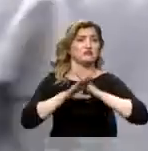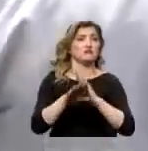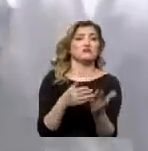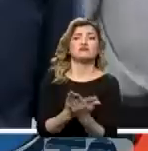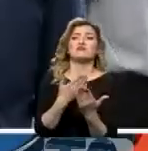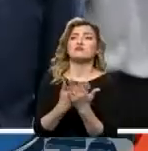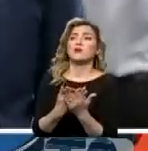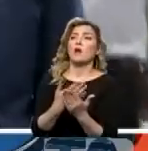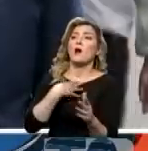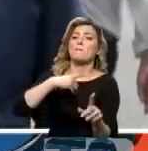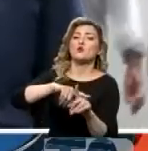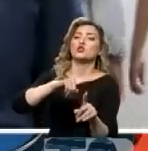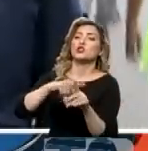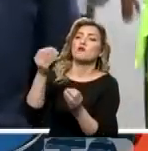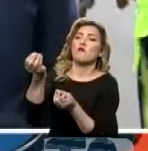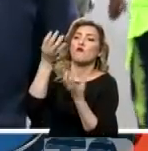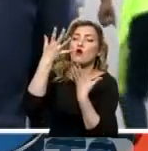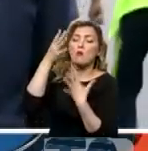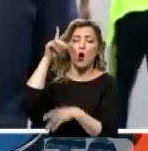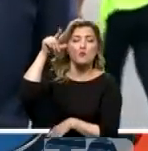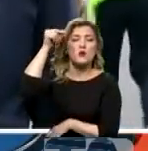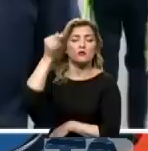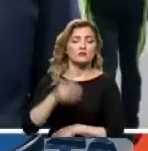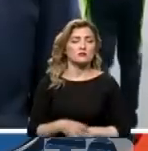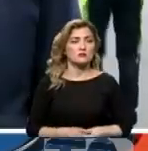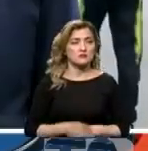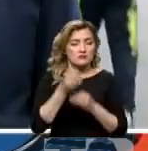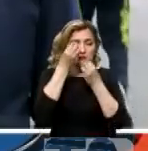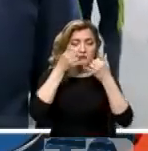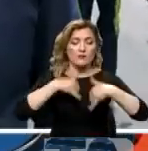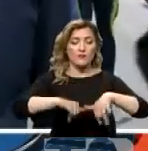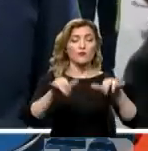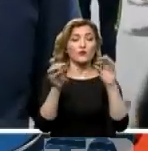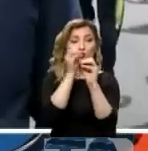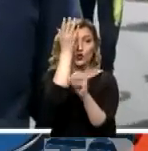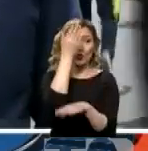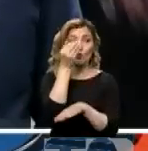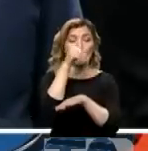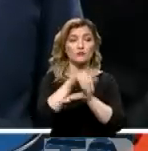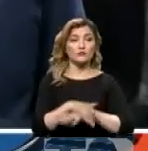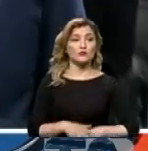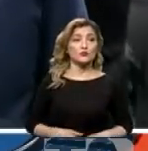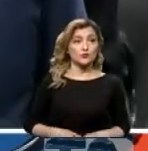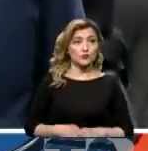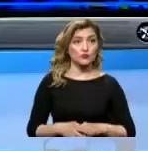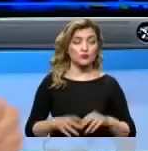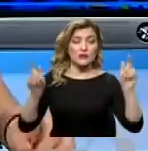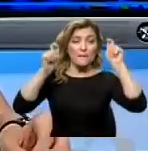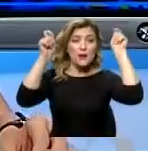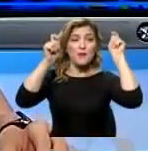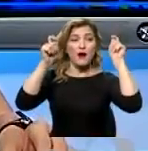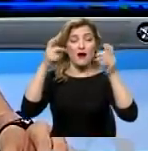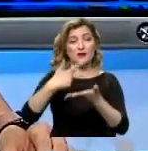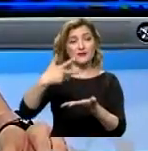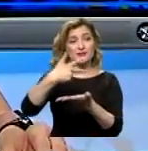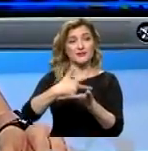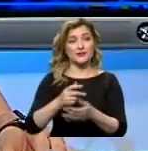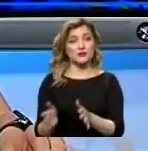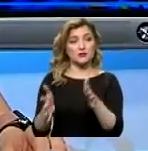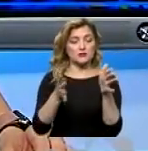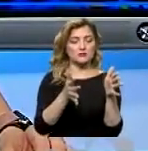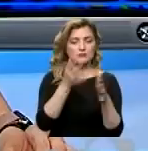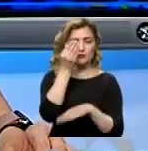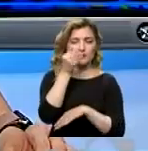recibir noticias positivas. Con este informe retornamos a estudios. Buenas tardes. ¡Viva el Carchi! ¡Viva el Carchi! Buenas tardes,